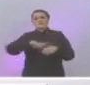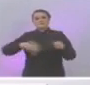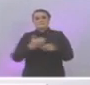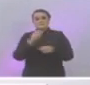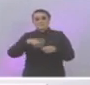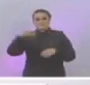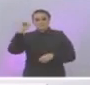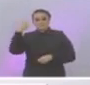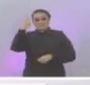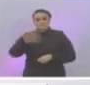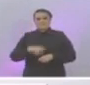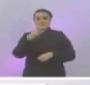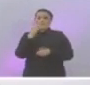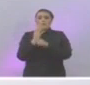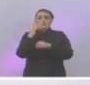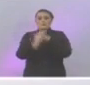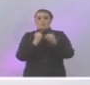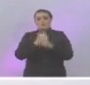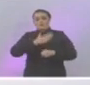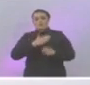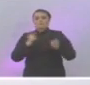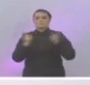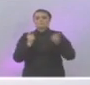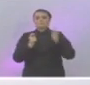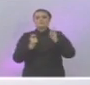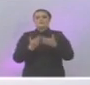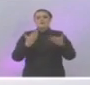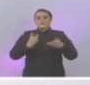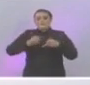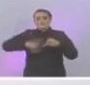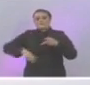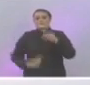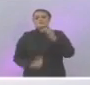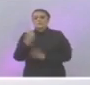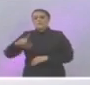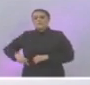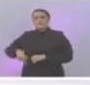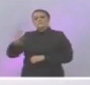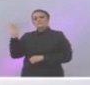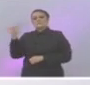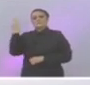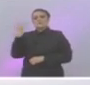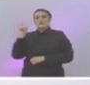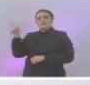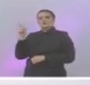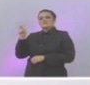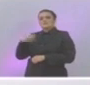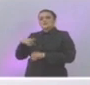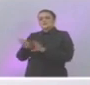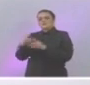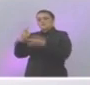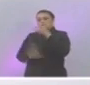Potosí. El cuarto año de mi mandato coincidió con el inicio de un nuevo gobierno de la República que impulsa